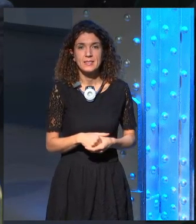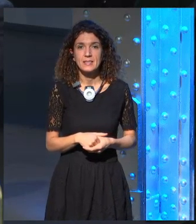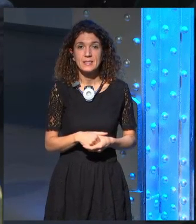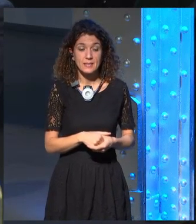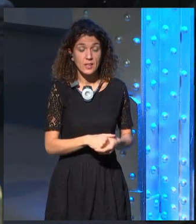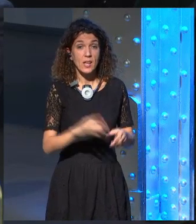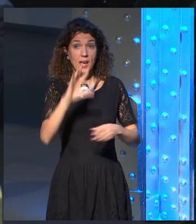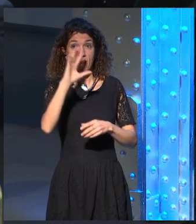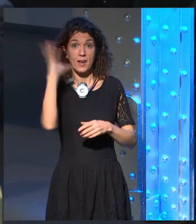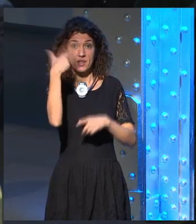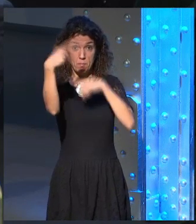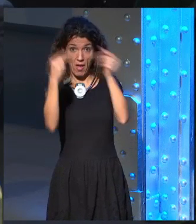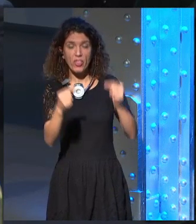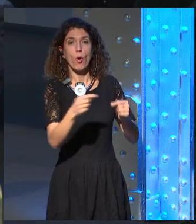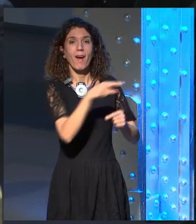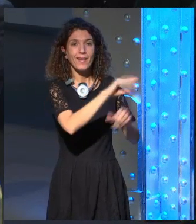En el espacio.